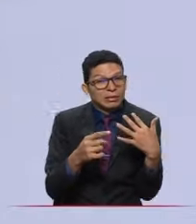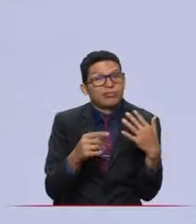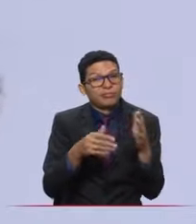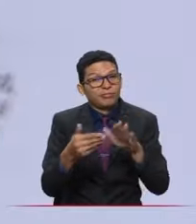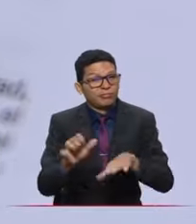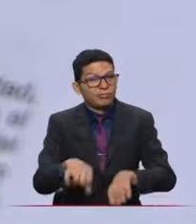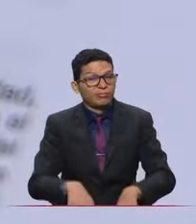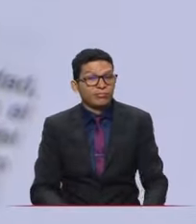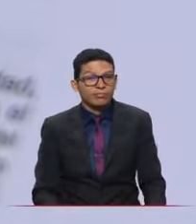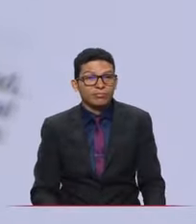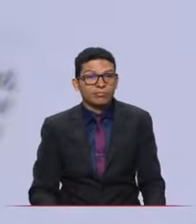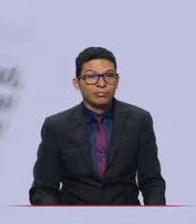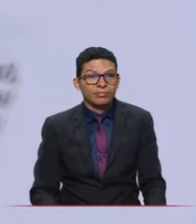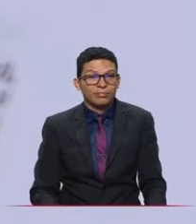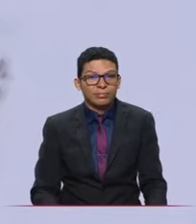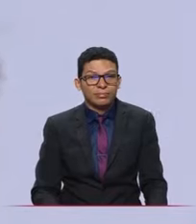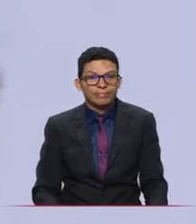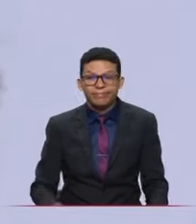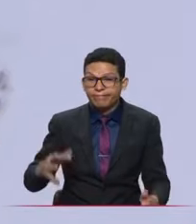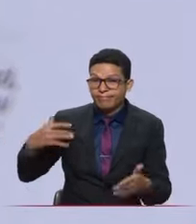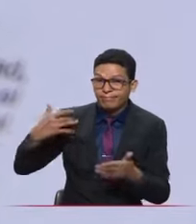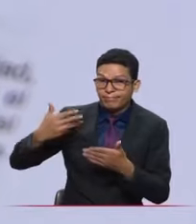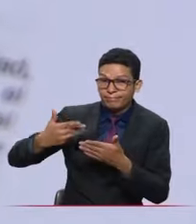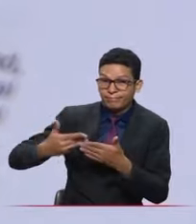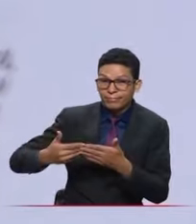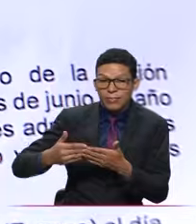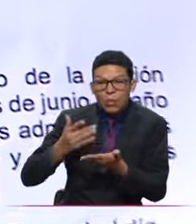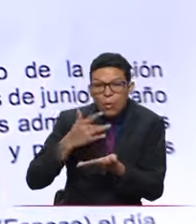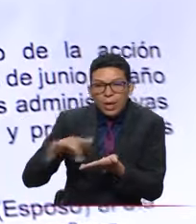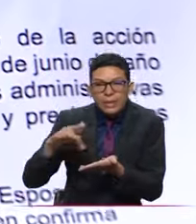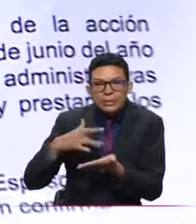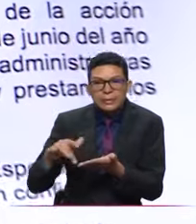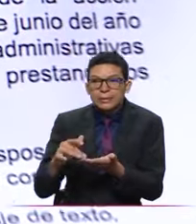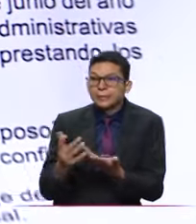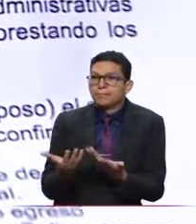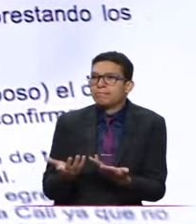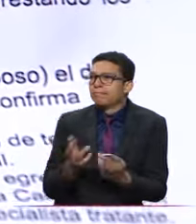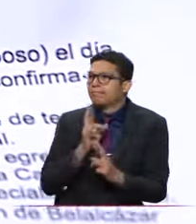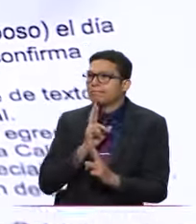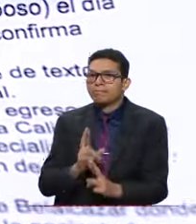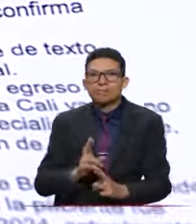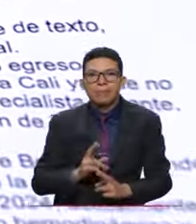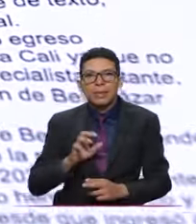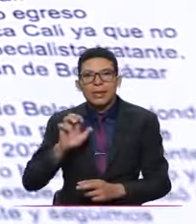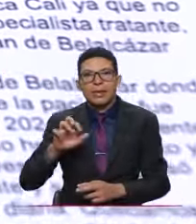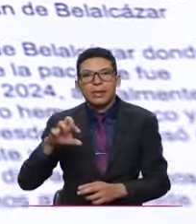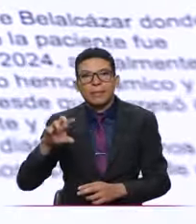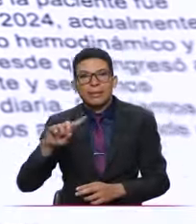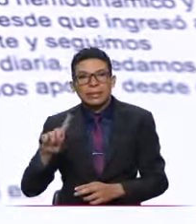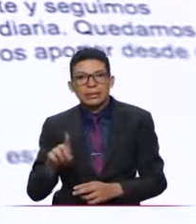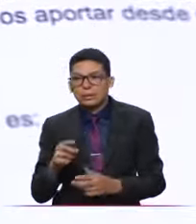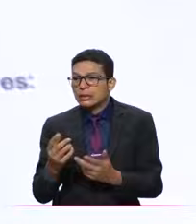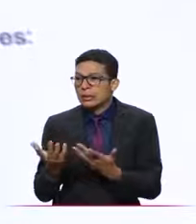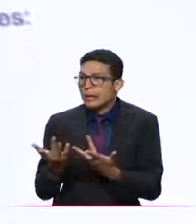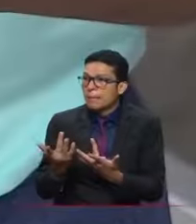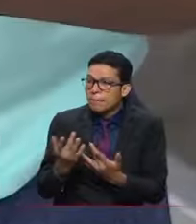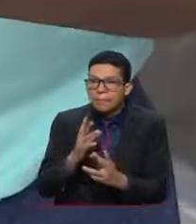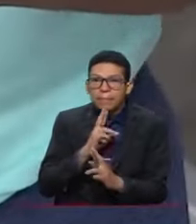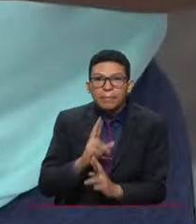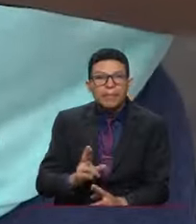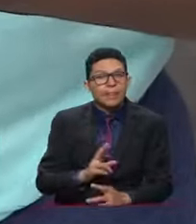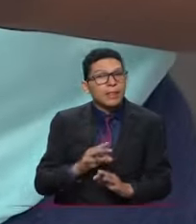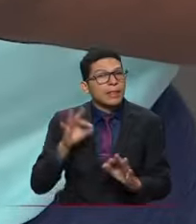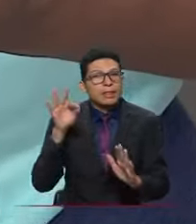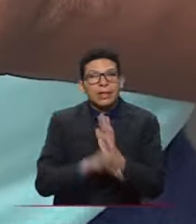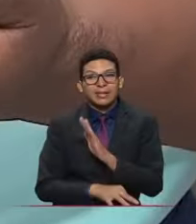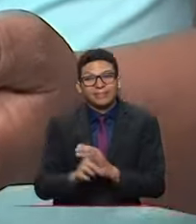cualquiera. Hasta la fecha, a pesar de la urgencia, siguen esperando respuestas de la EPS, entidad en la que precisamente se